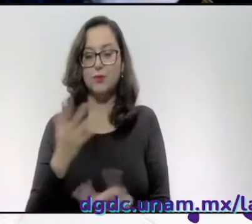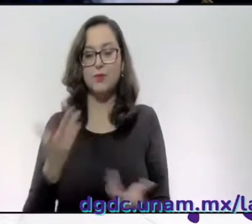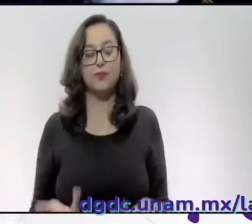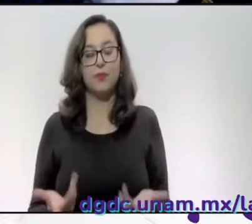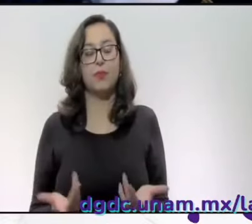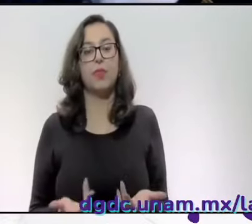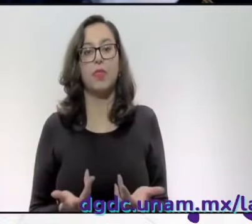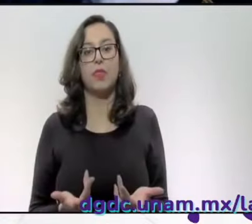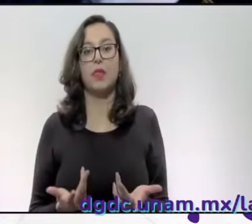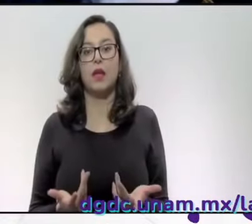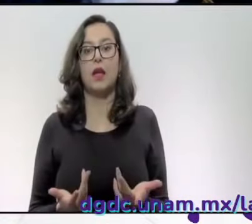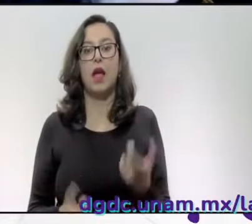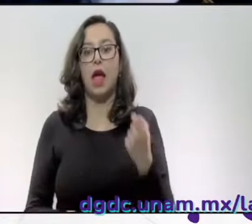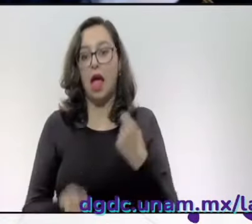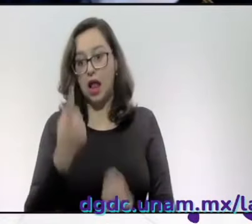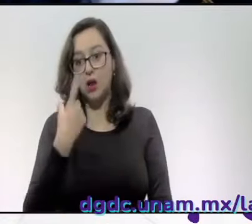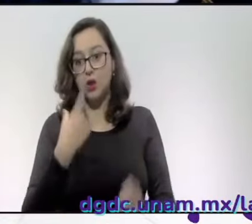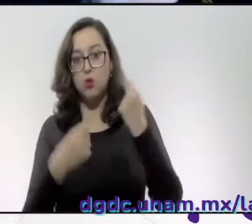se han ido por la rama